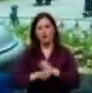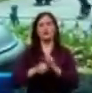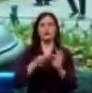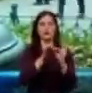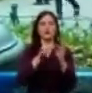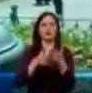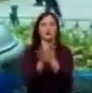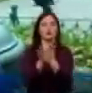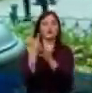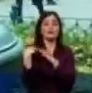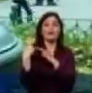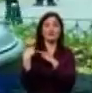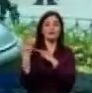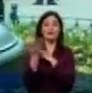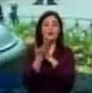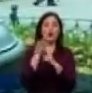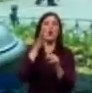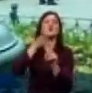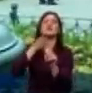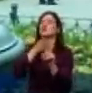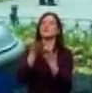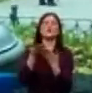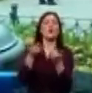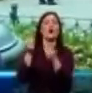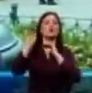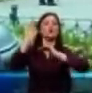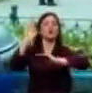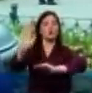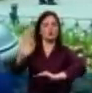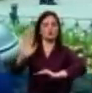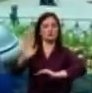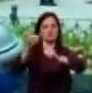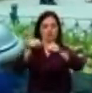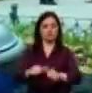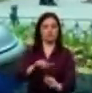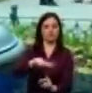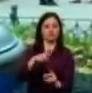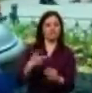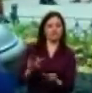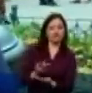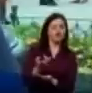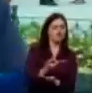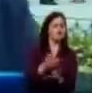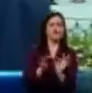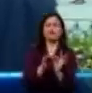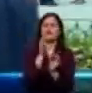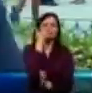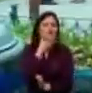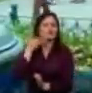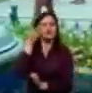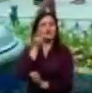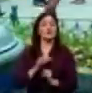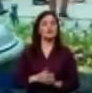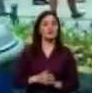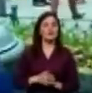nueva responsabilidad, nuestra misión y compromiso es mantener el parque en óptimas condiciones. Para eso